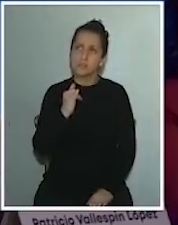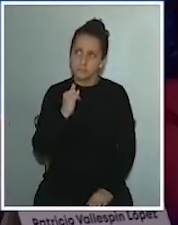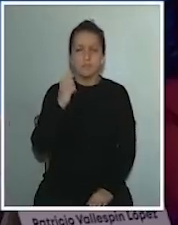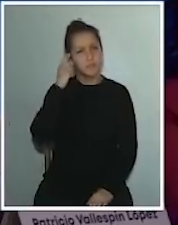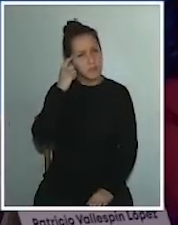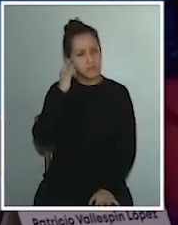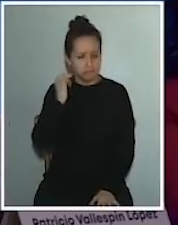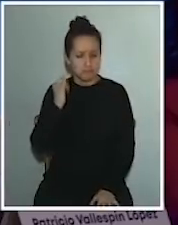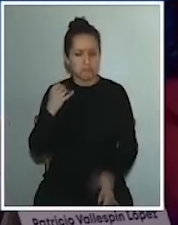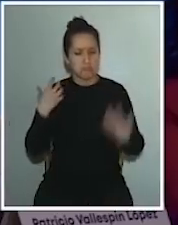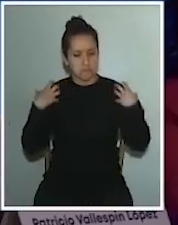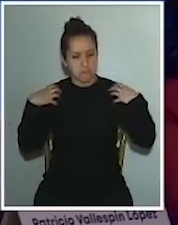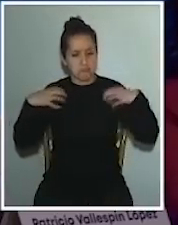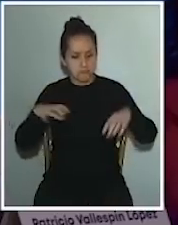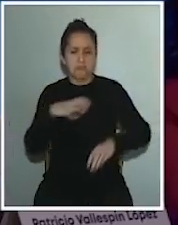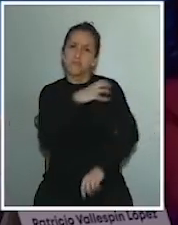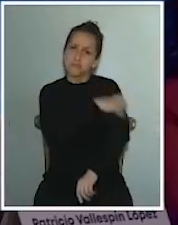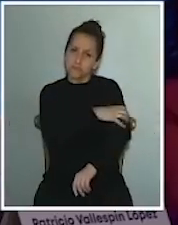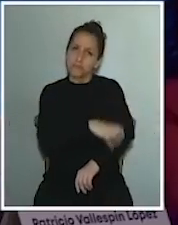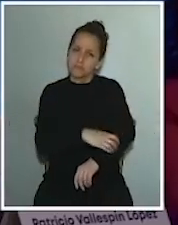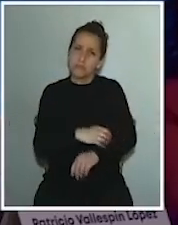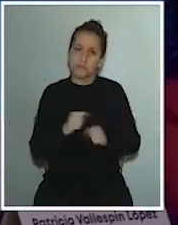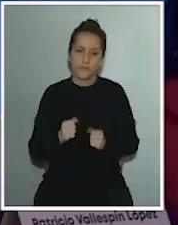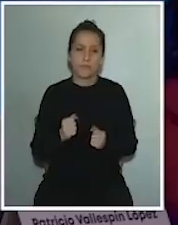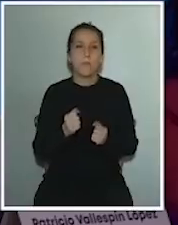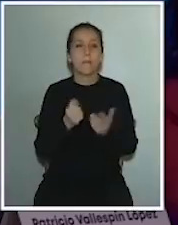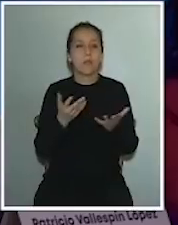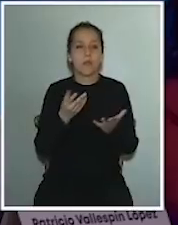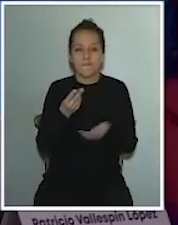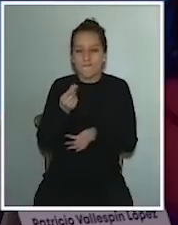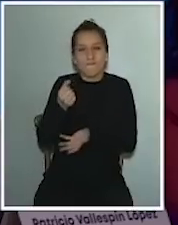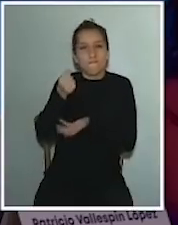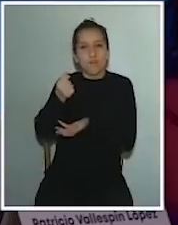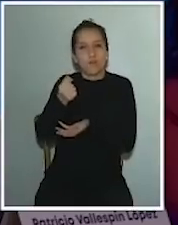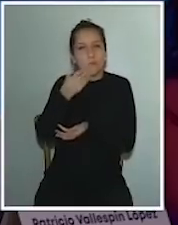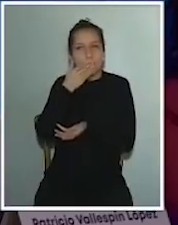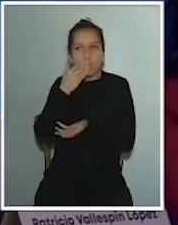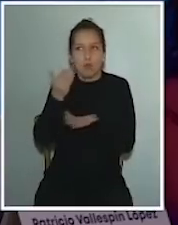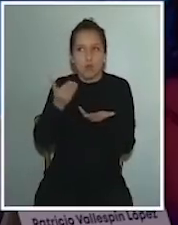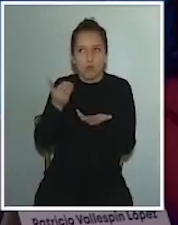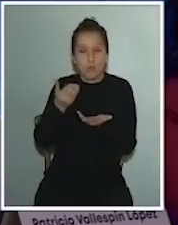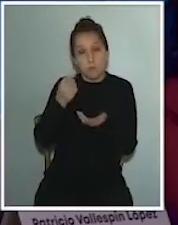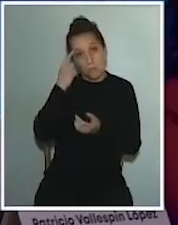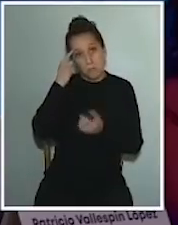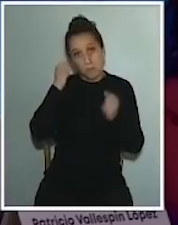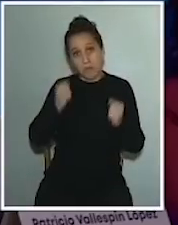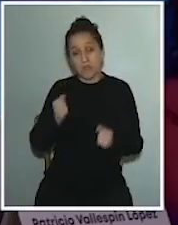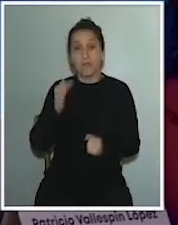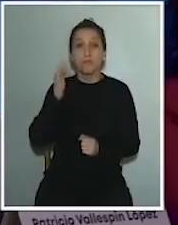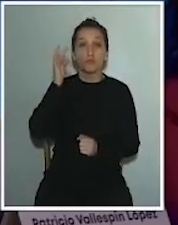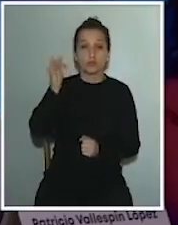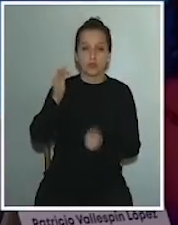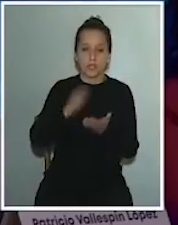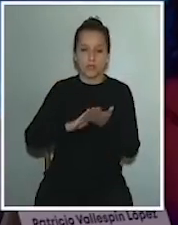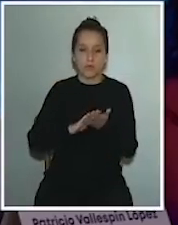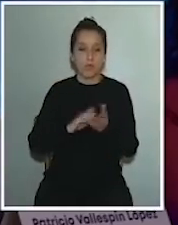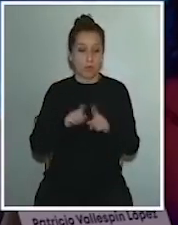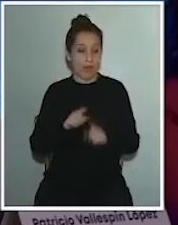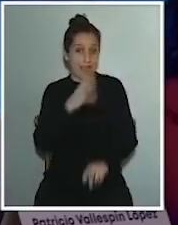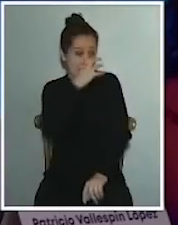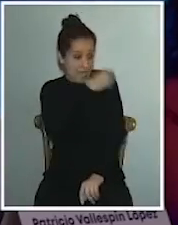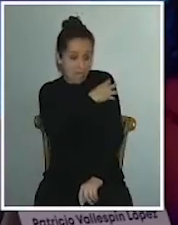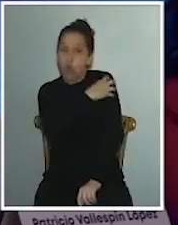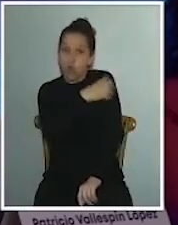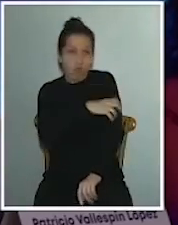creemos para optimizar el uso de los recursos que se podría pensar a futuro en la creación de microsonas